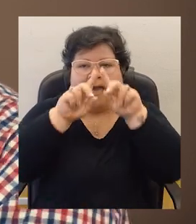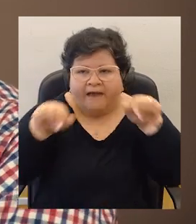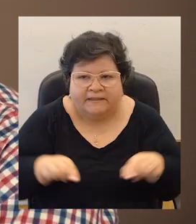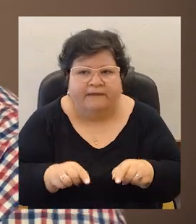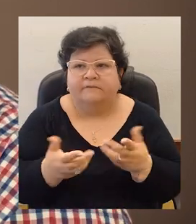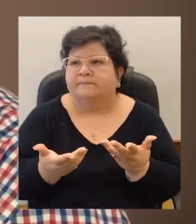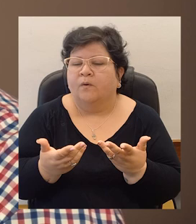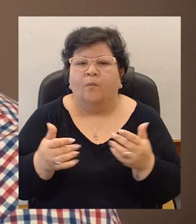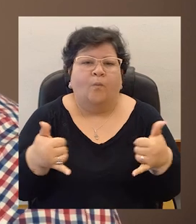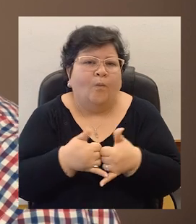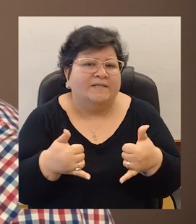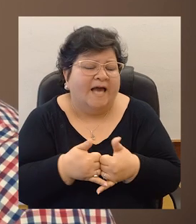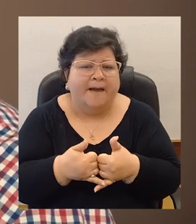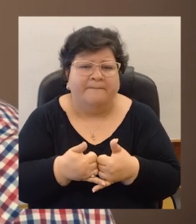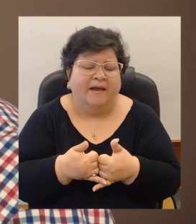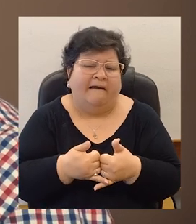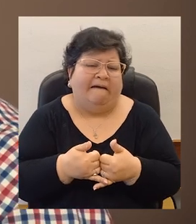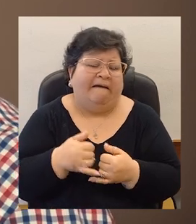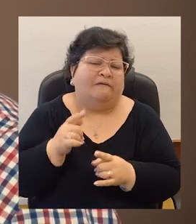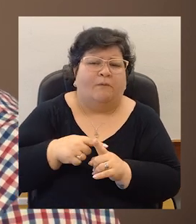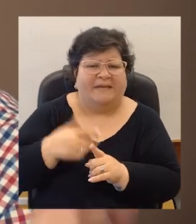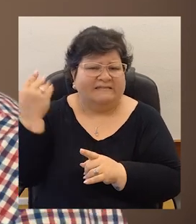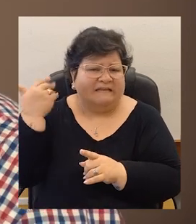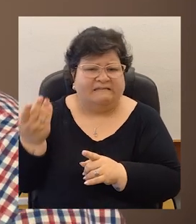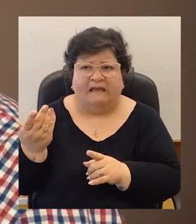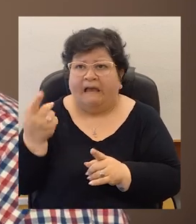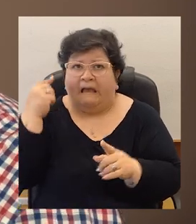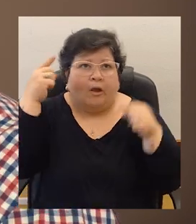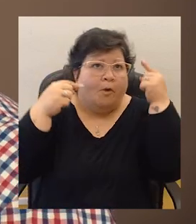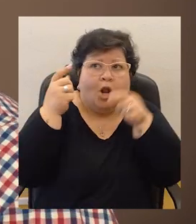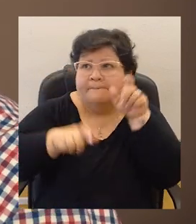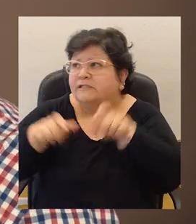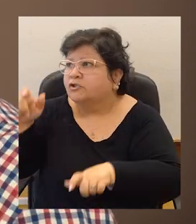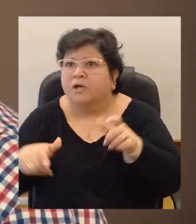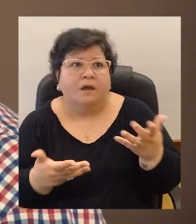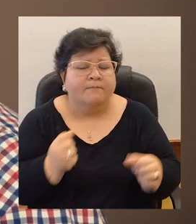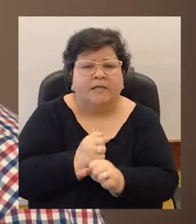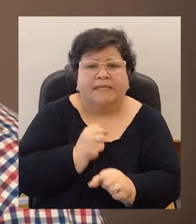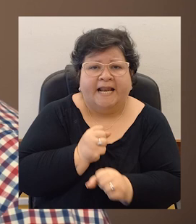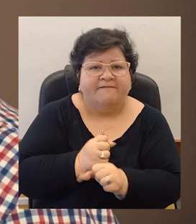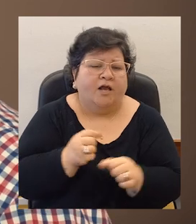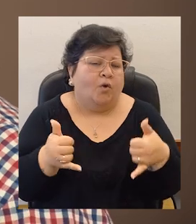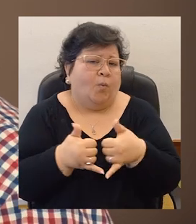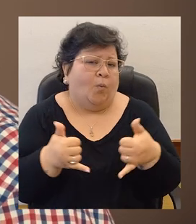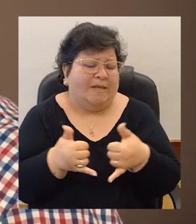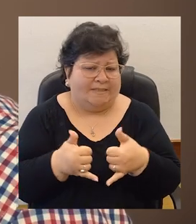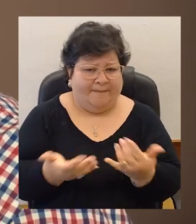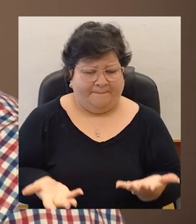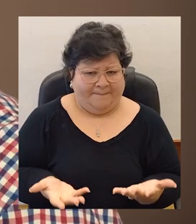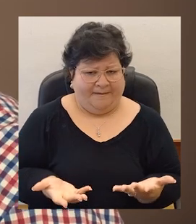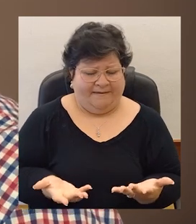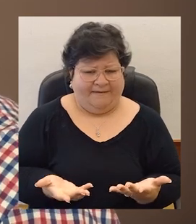se cayó whatsapp hace hace un par de meses y la gente estaba desesperada porque trabaja permanentemente con whatsapp los entornos digitales